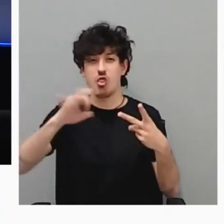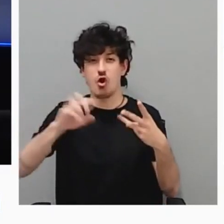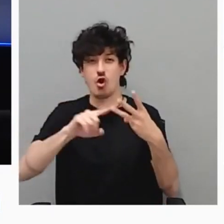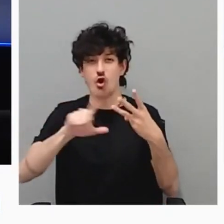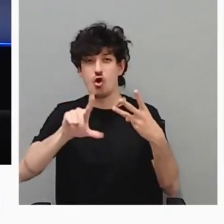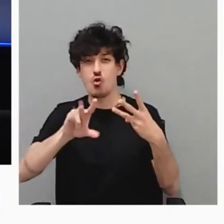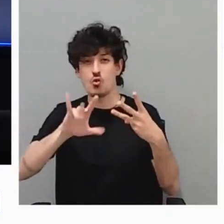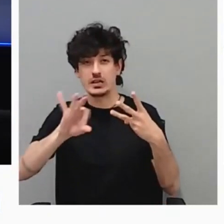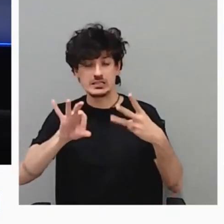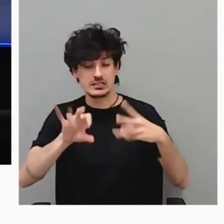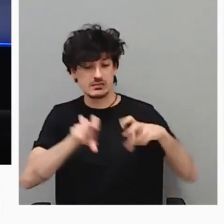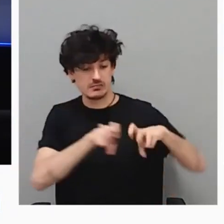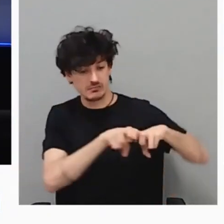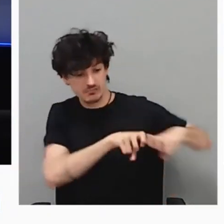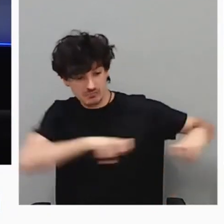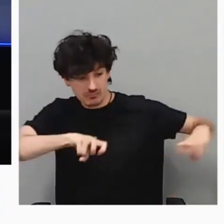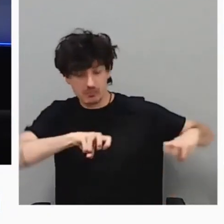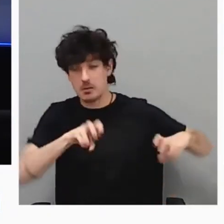muy brevemente.